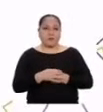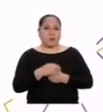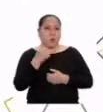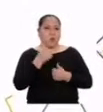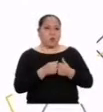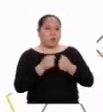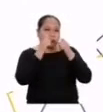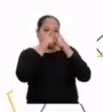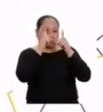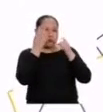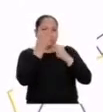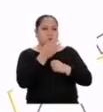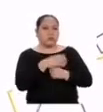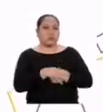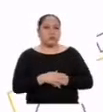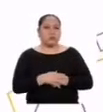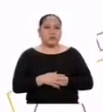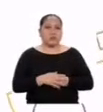tu atención?